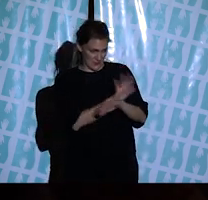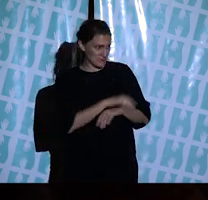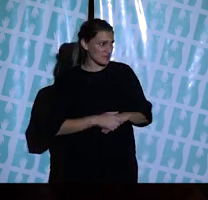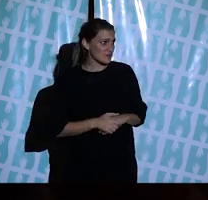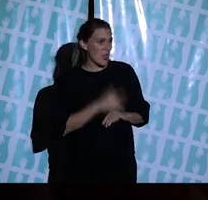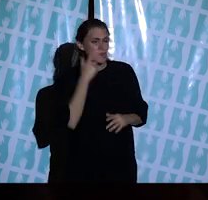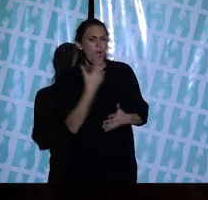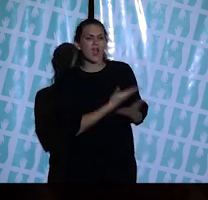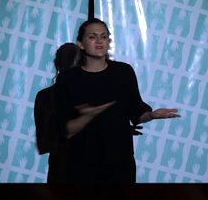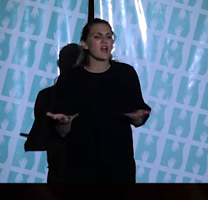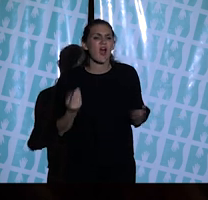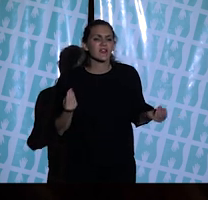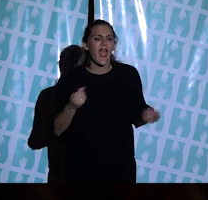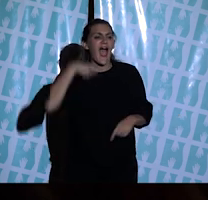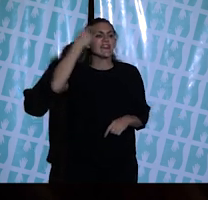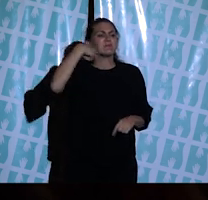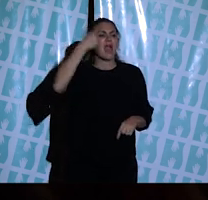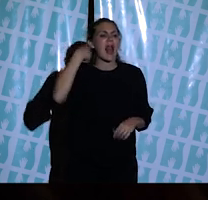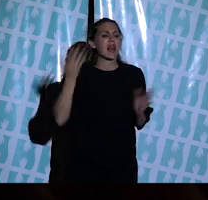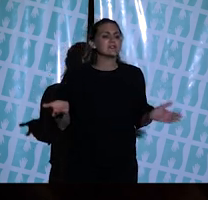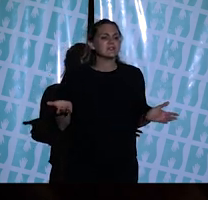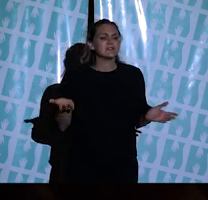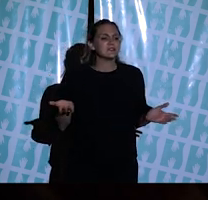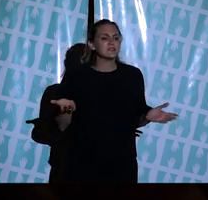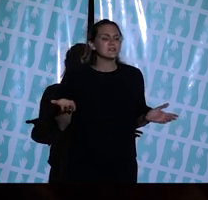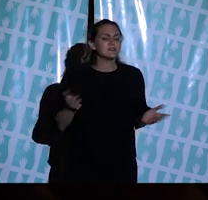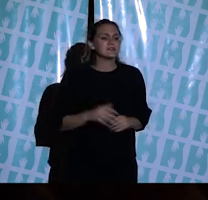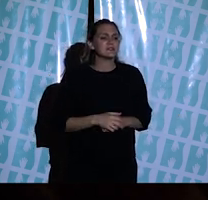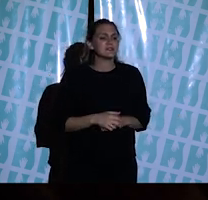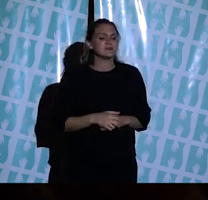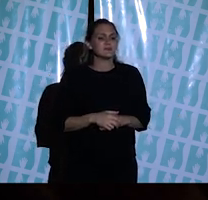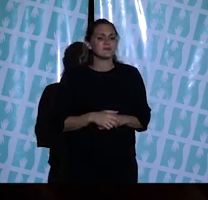Ahora les quiero mostrar cómo funcionan los animales.